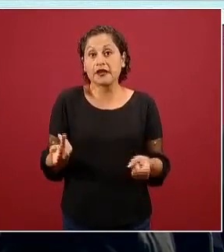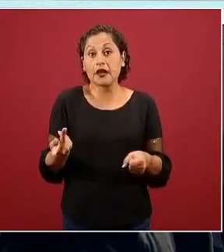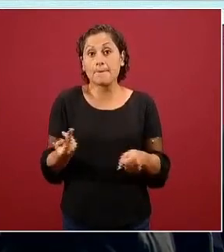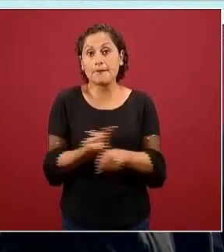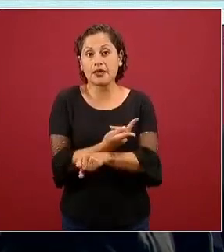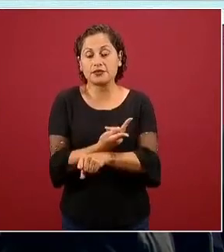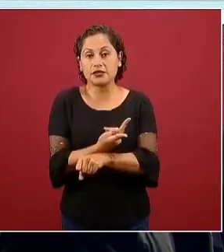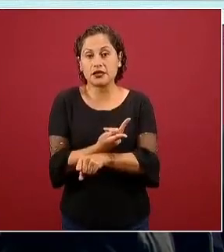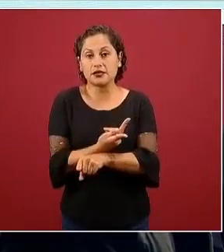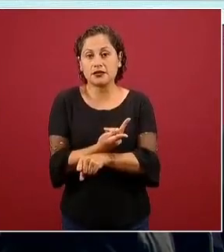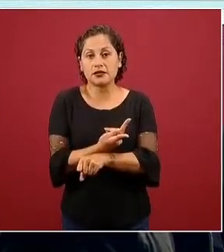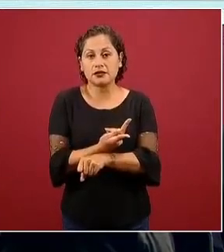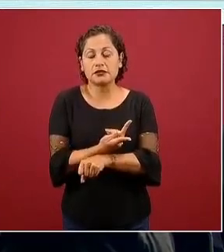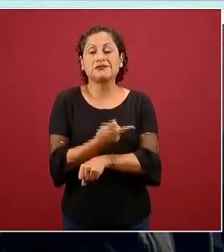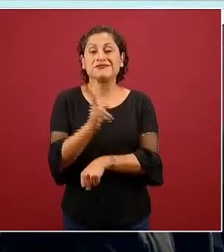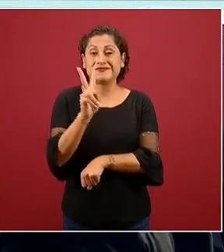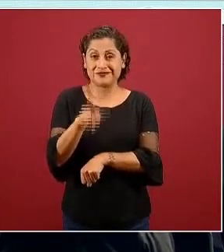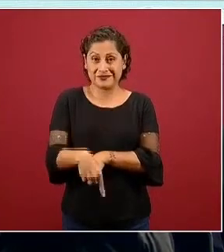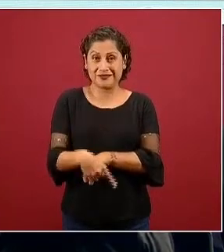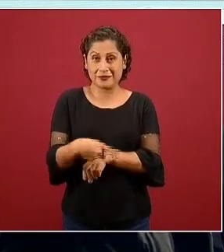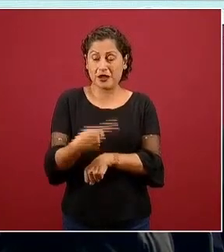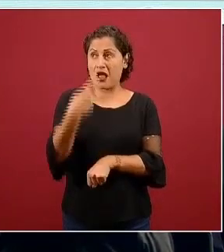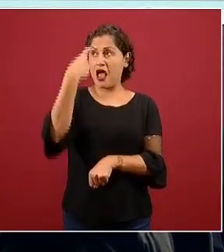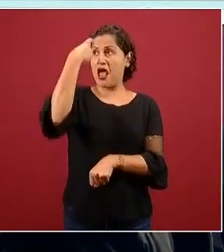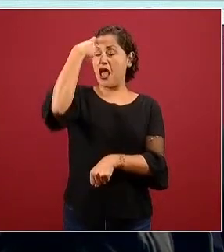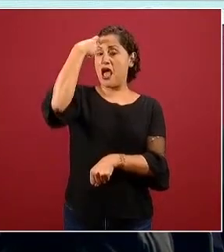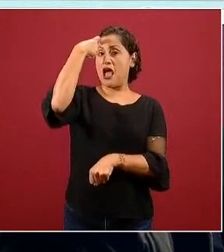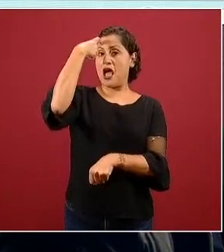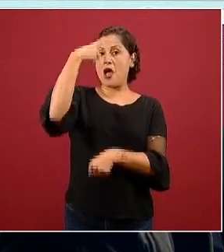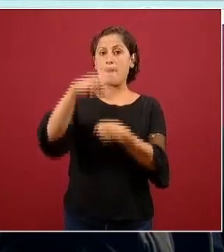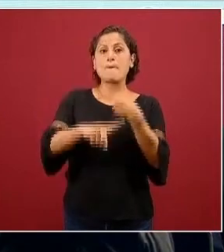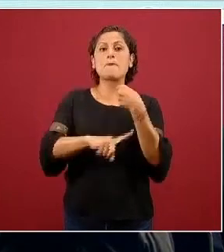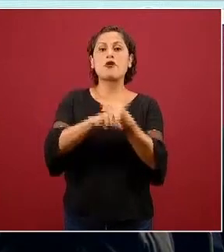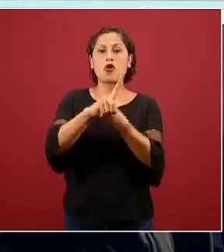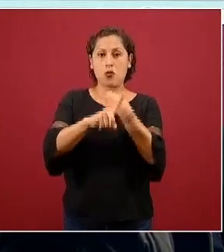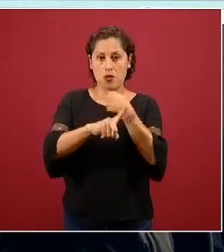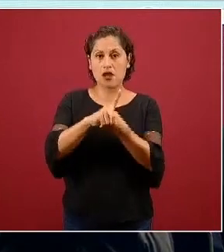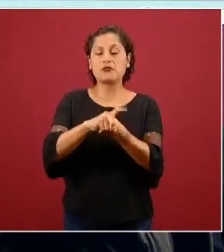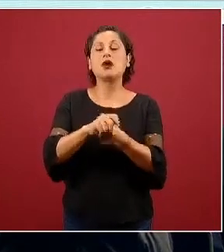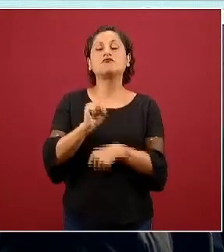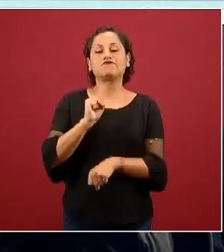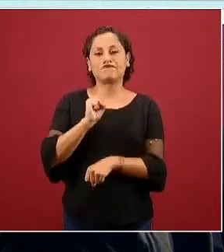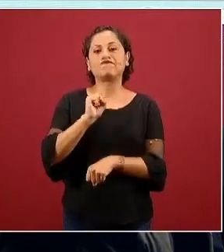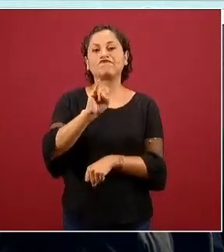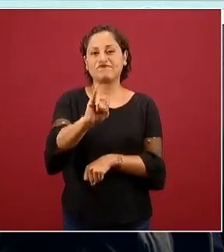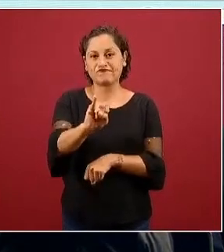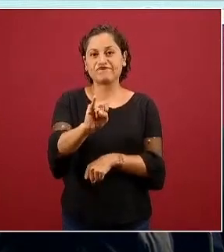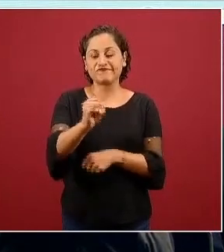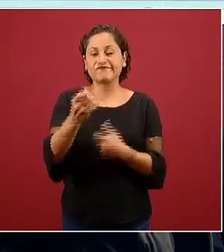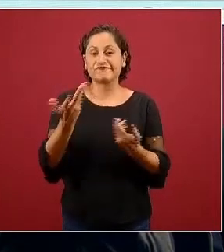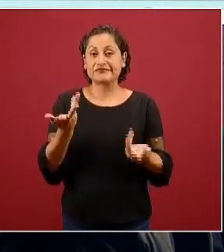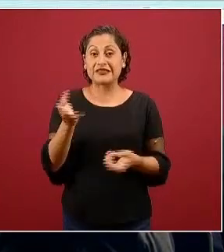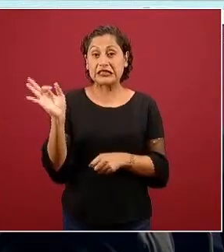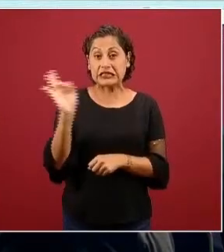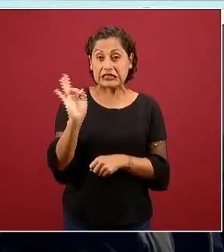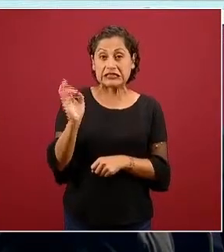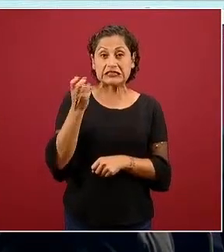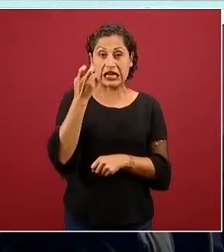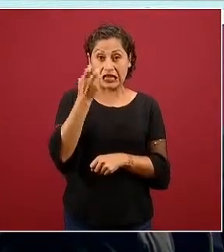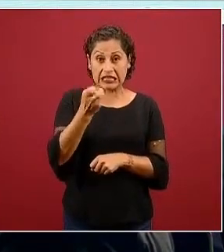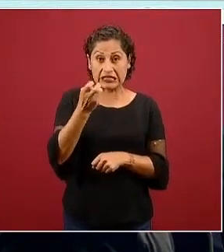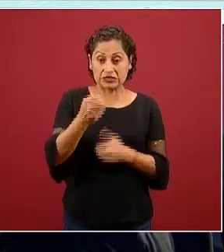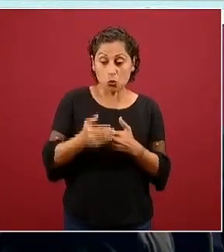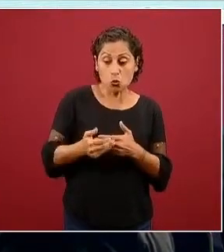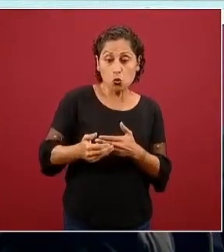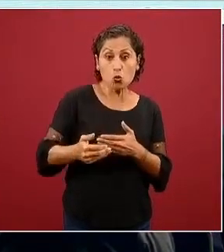una serie de problemas emocionales o conductuales que probablemente se vayan incrementando con